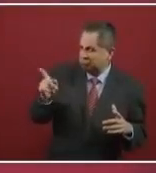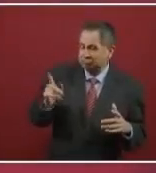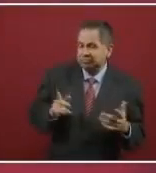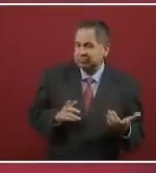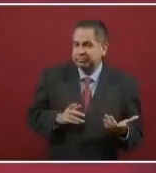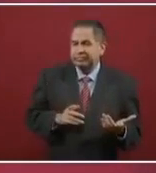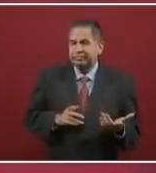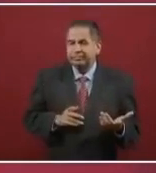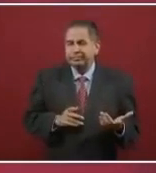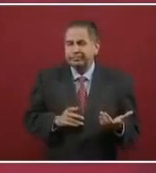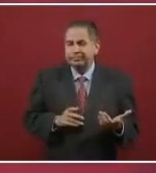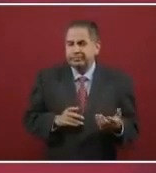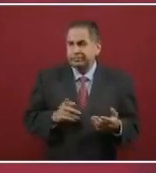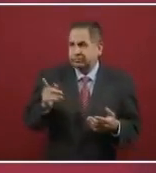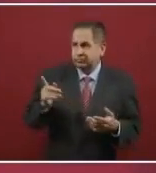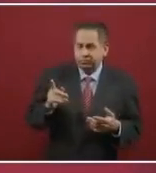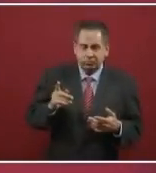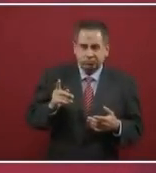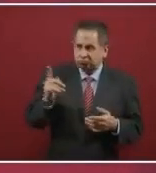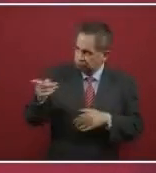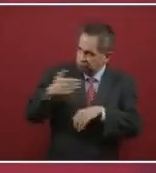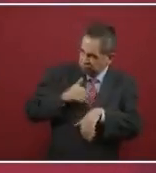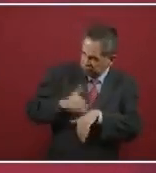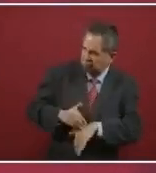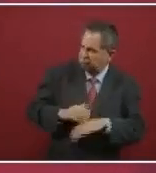les hiciera caso